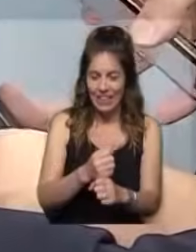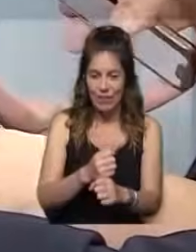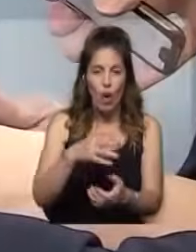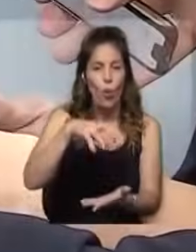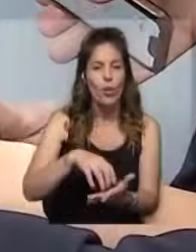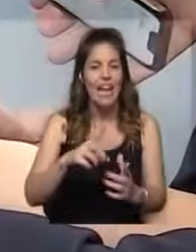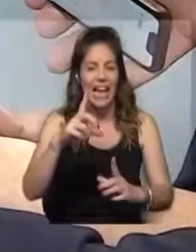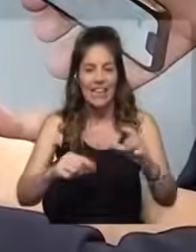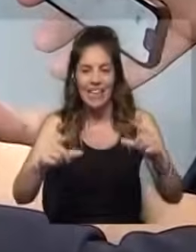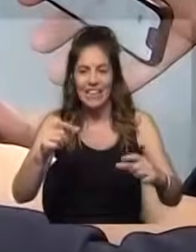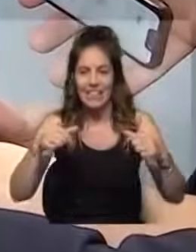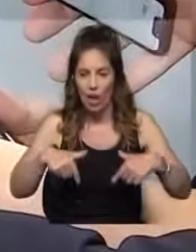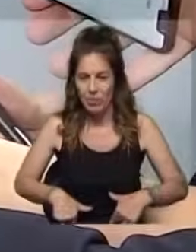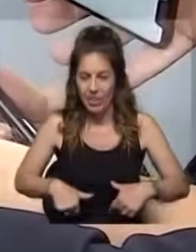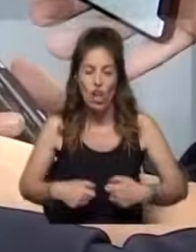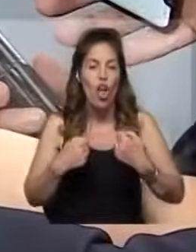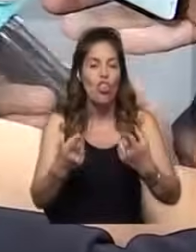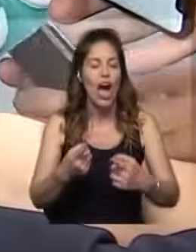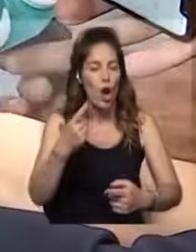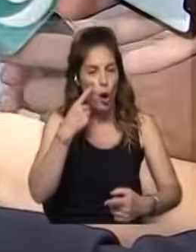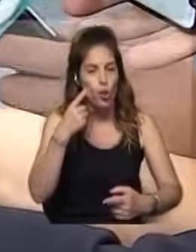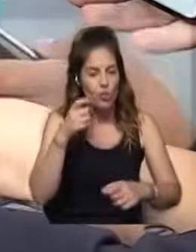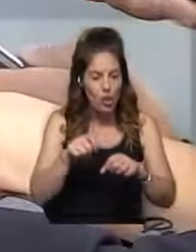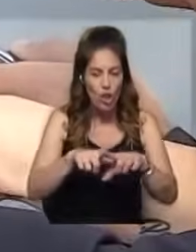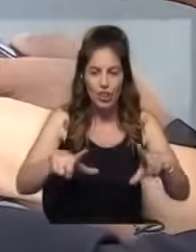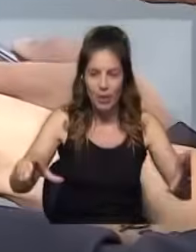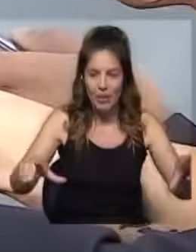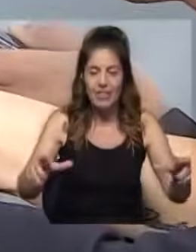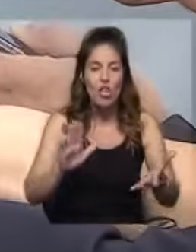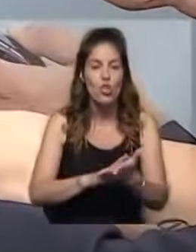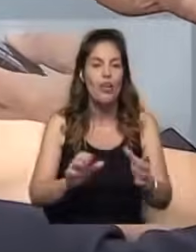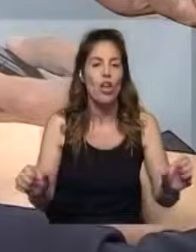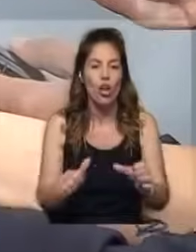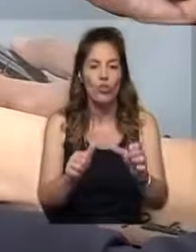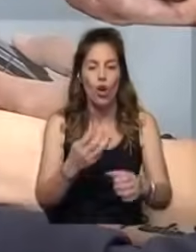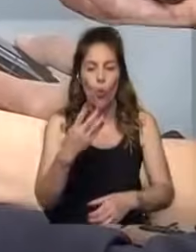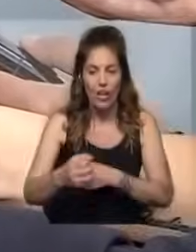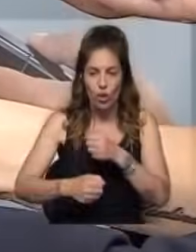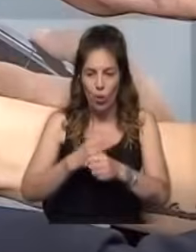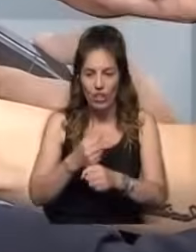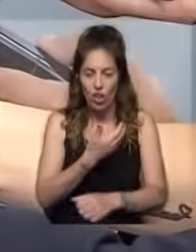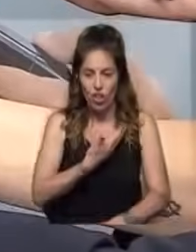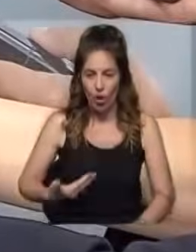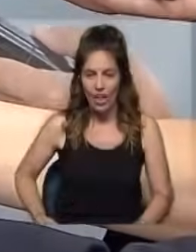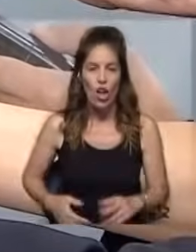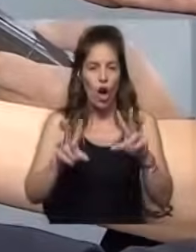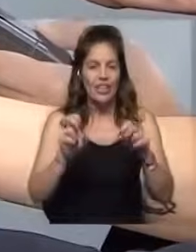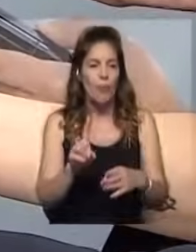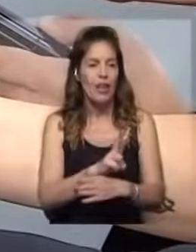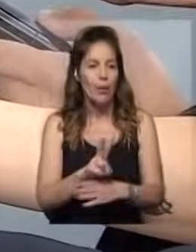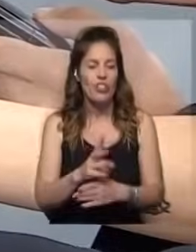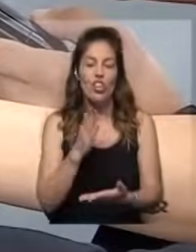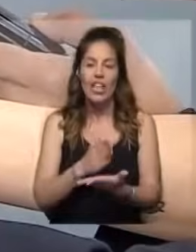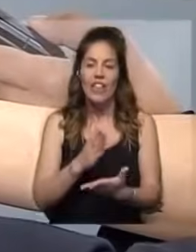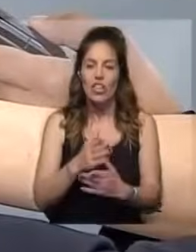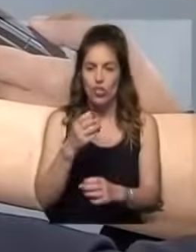ministerio lo que aporta es conocimiento y transparencia sobre todo lo actuado en estos casi 4 años de gobierno en materia de protección de derechos